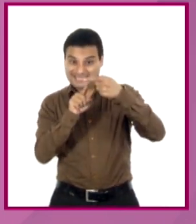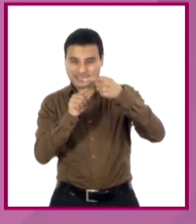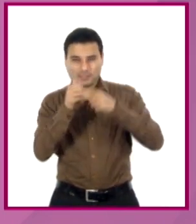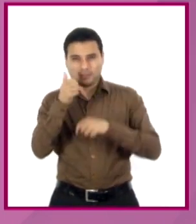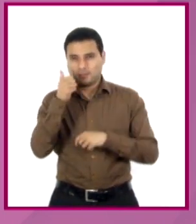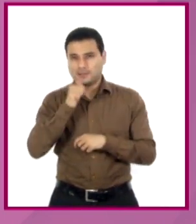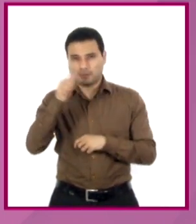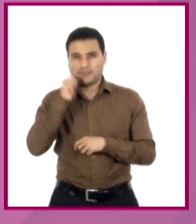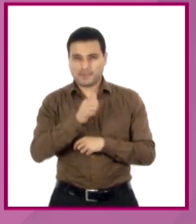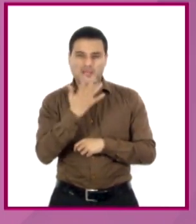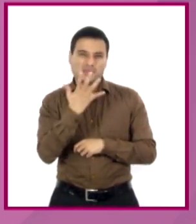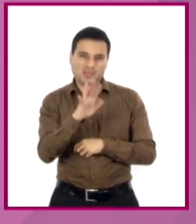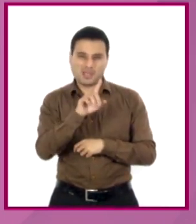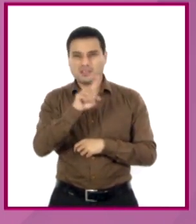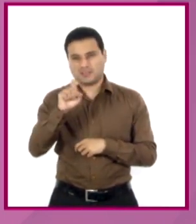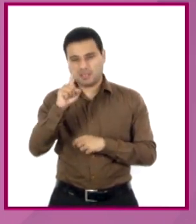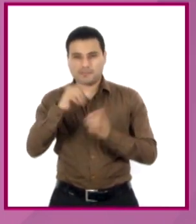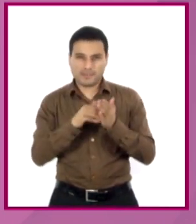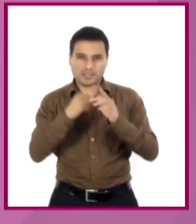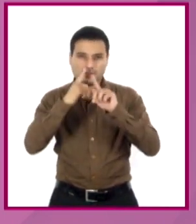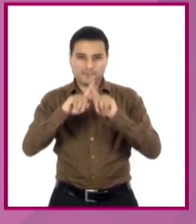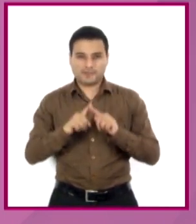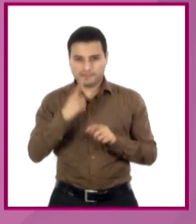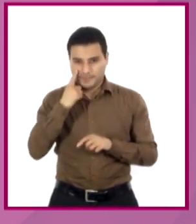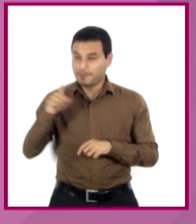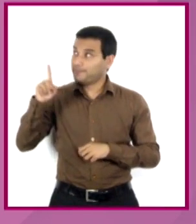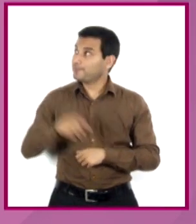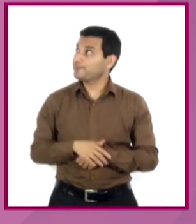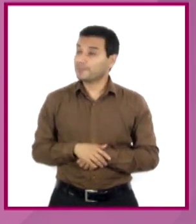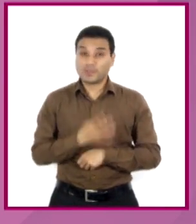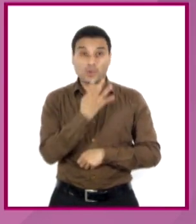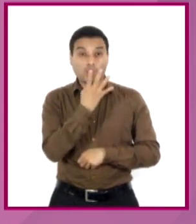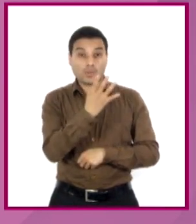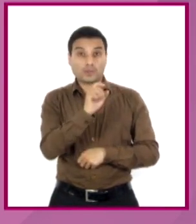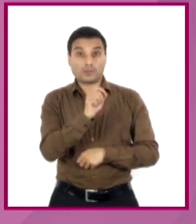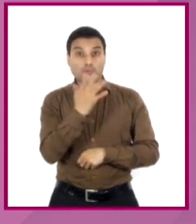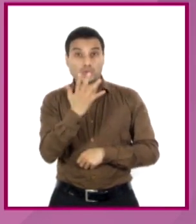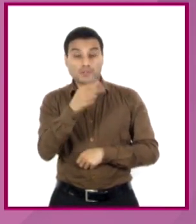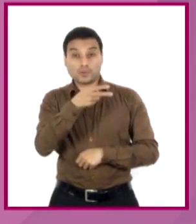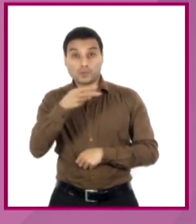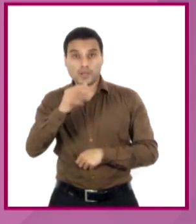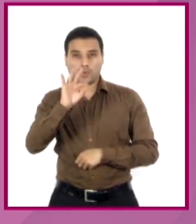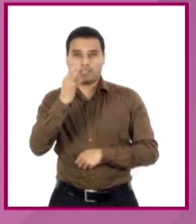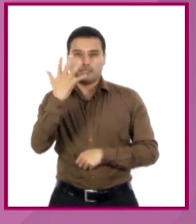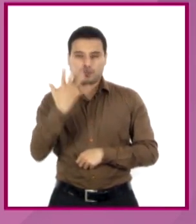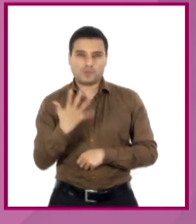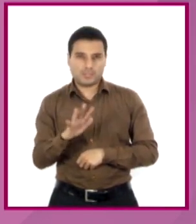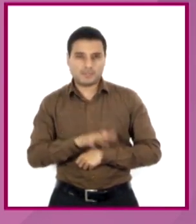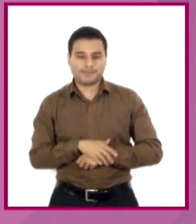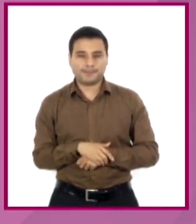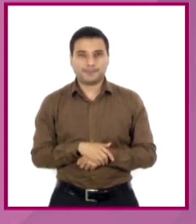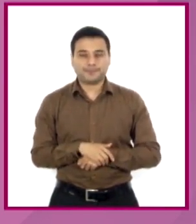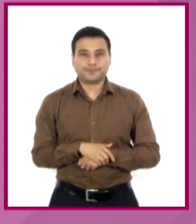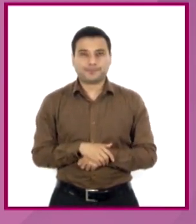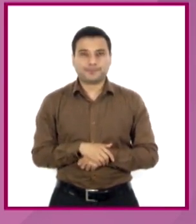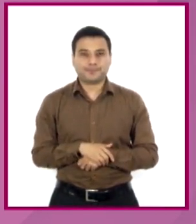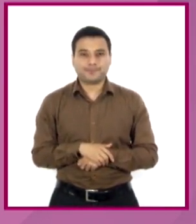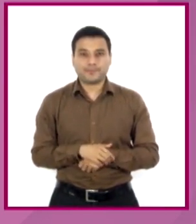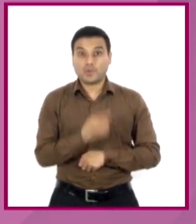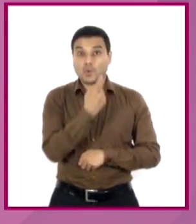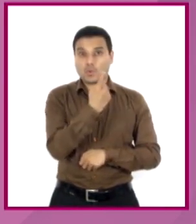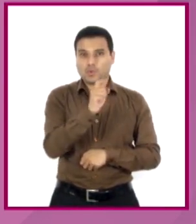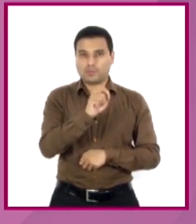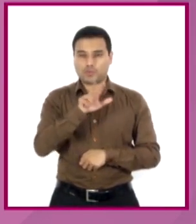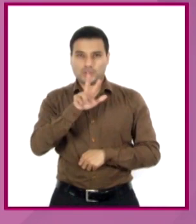una potencia de 10. 4 enteros con 5 décimos es igual a 45 décimos. 1 entero